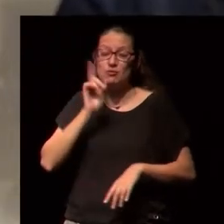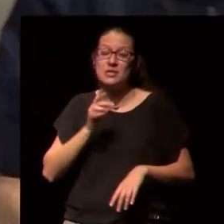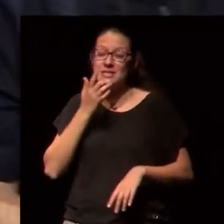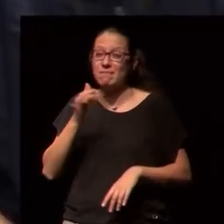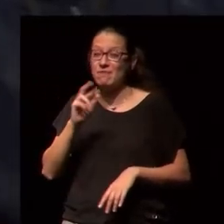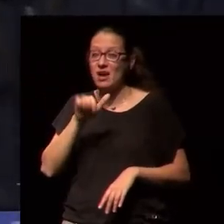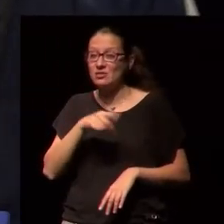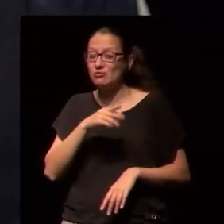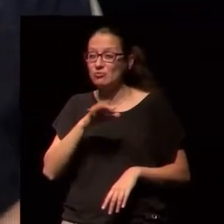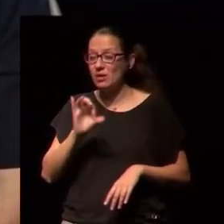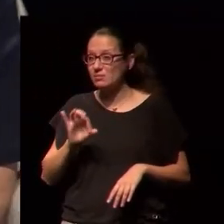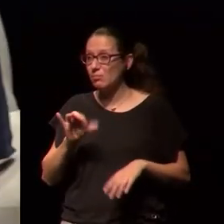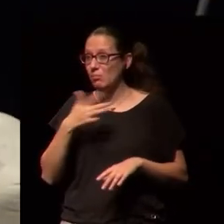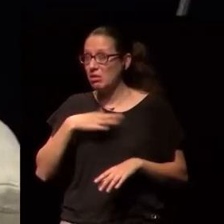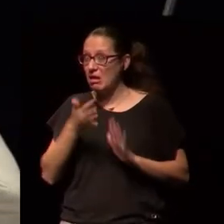esas experiencias.